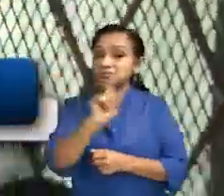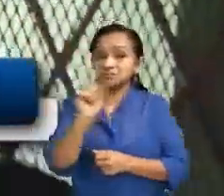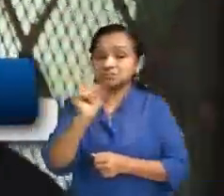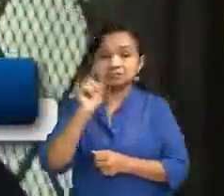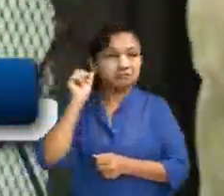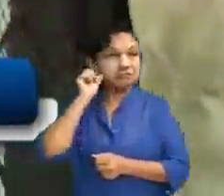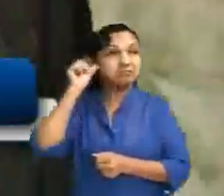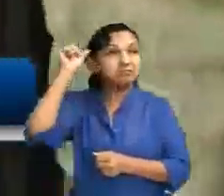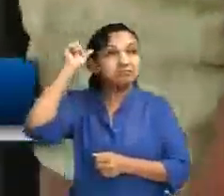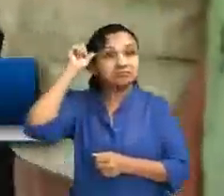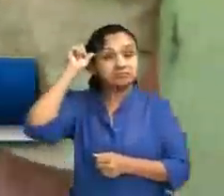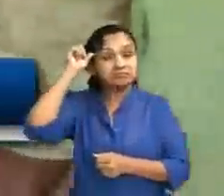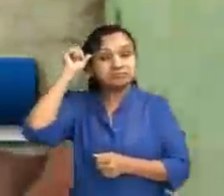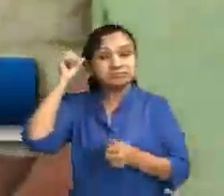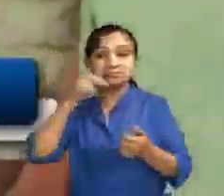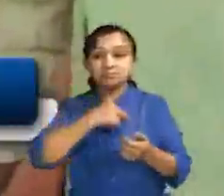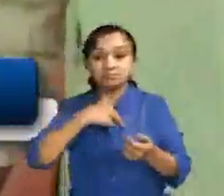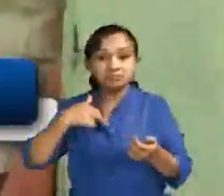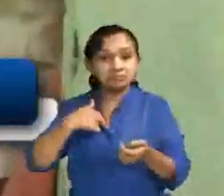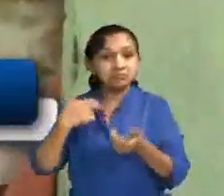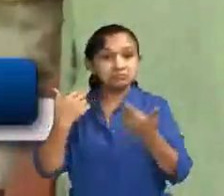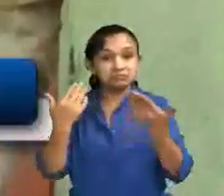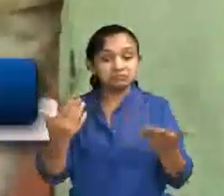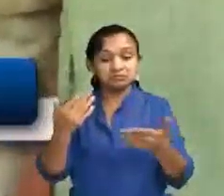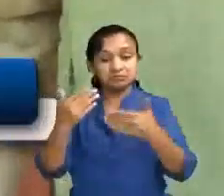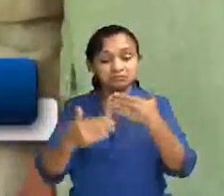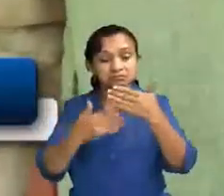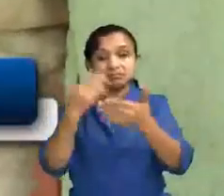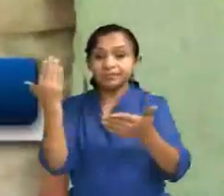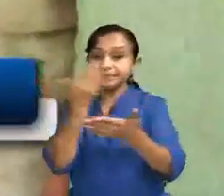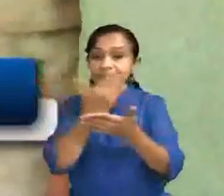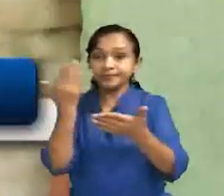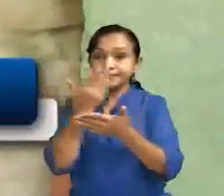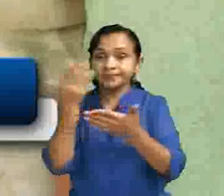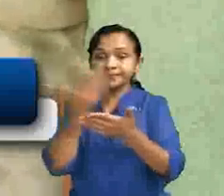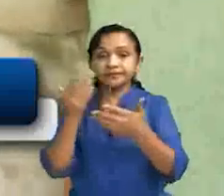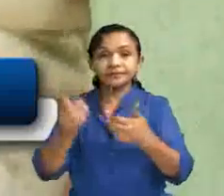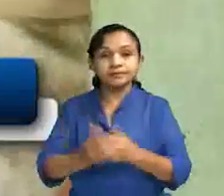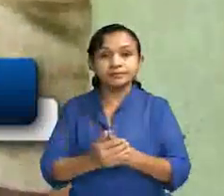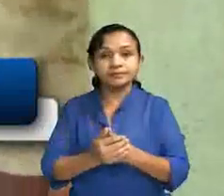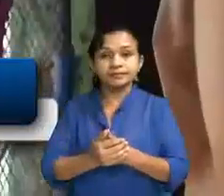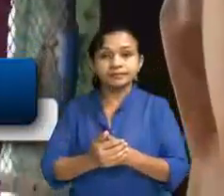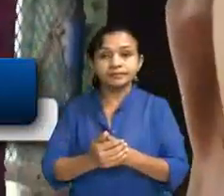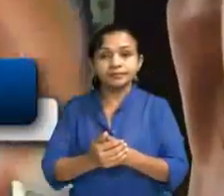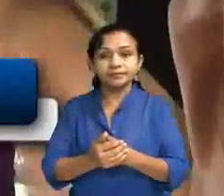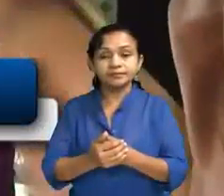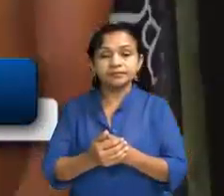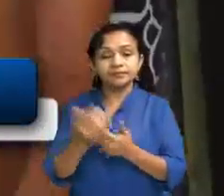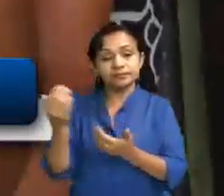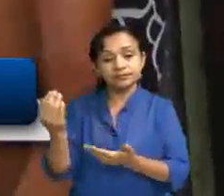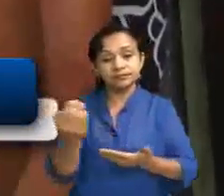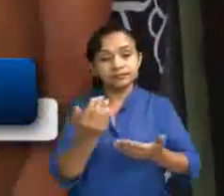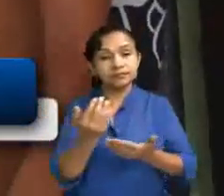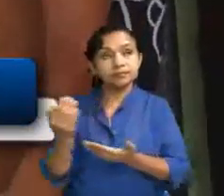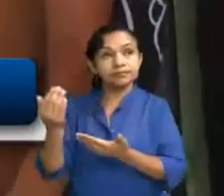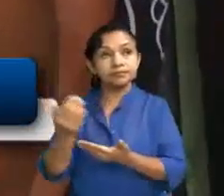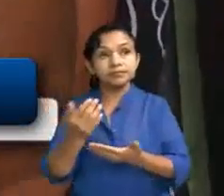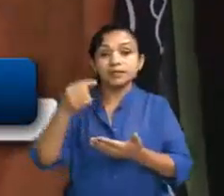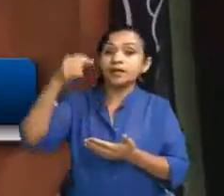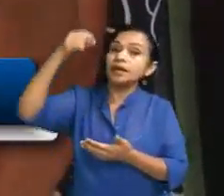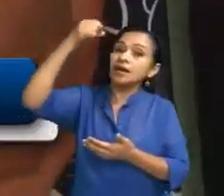porque se ha confirmado, pues se ha ido estudiando científicamente, de que los niños solo necesitan su